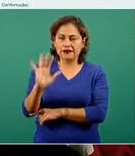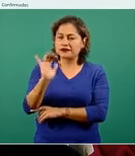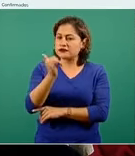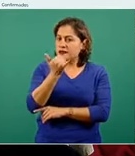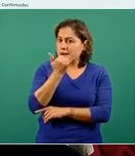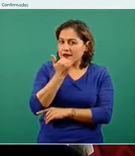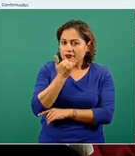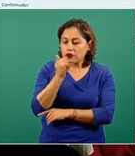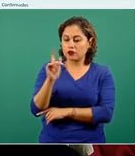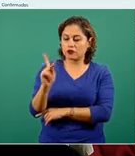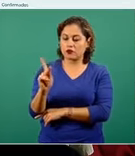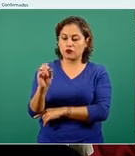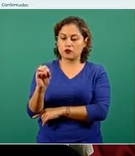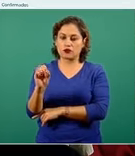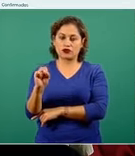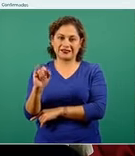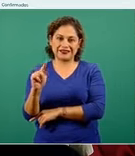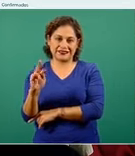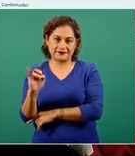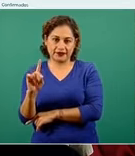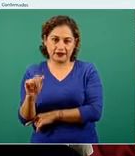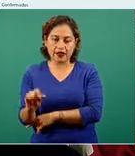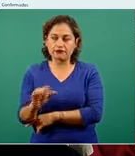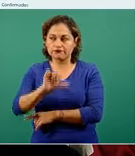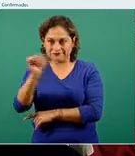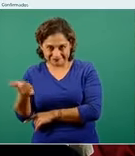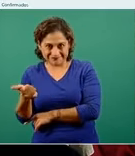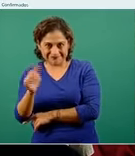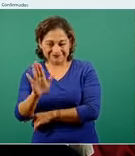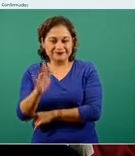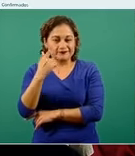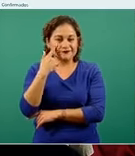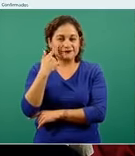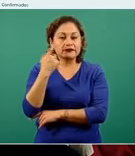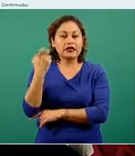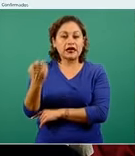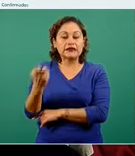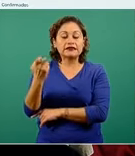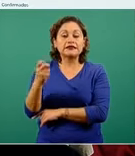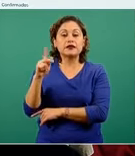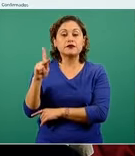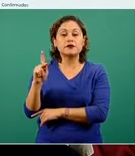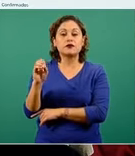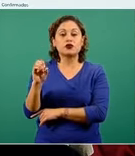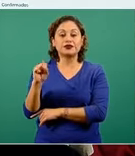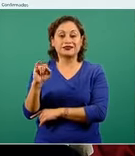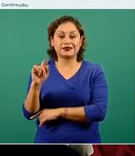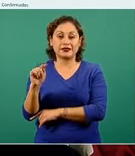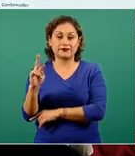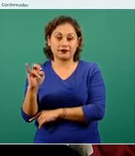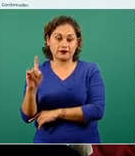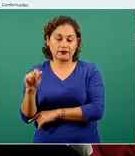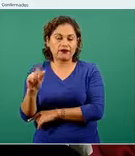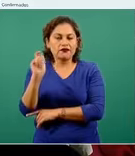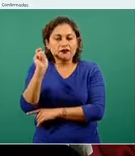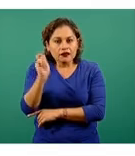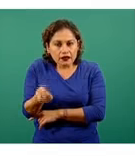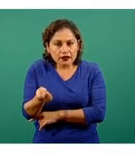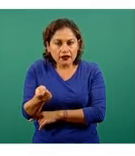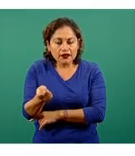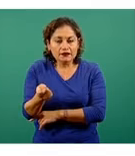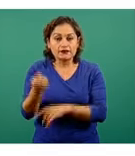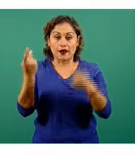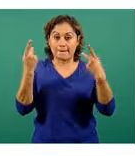de positividad, la siguiente diapositiva será la letalidad. Aquí tenemos el porcentaje de positividad, que es precisamente el número